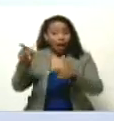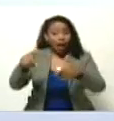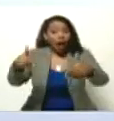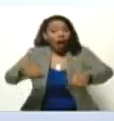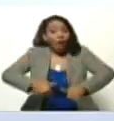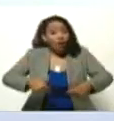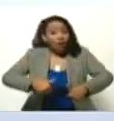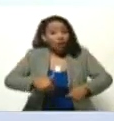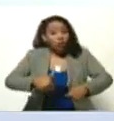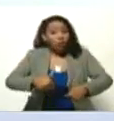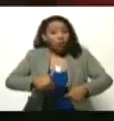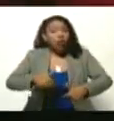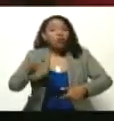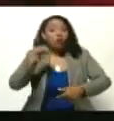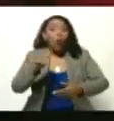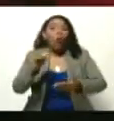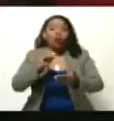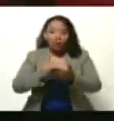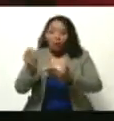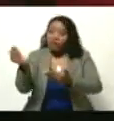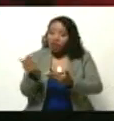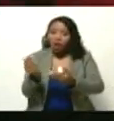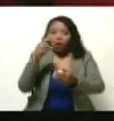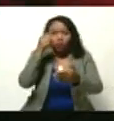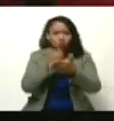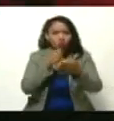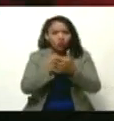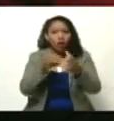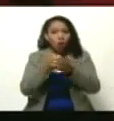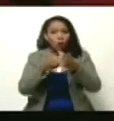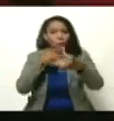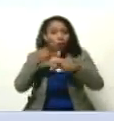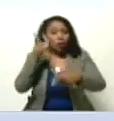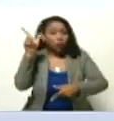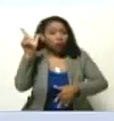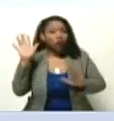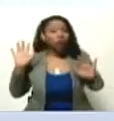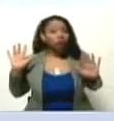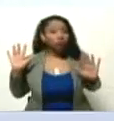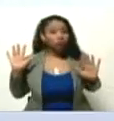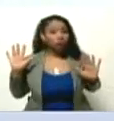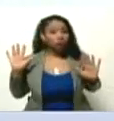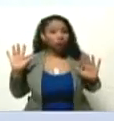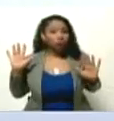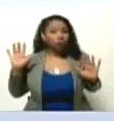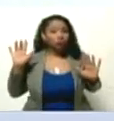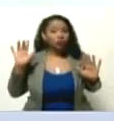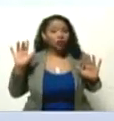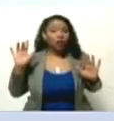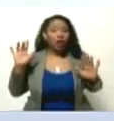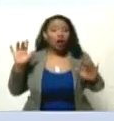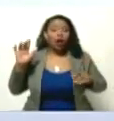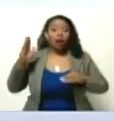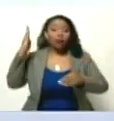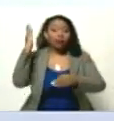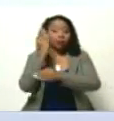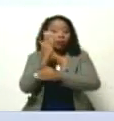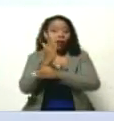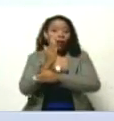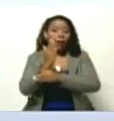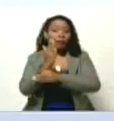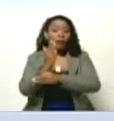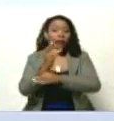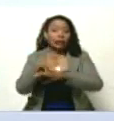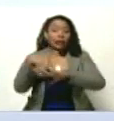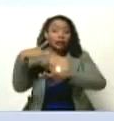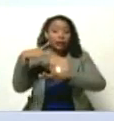que se incorpora verdaderamente a la lucha del partido. No haber sido sentenciado o sentenciada por delito penal grave,